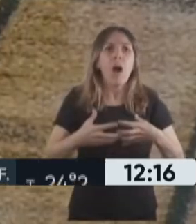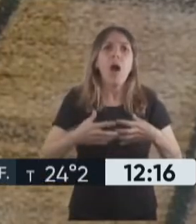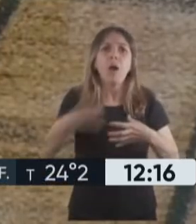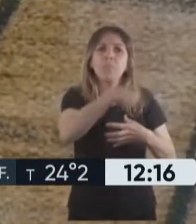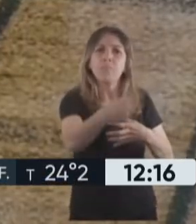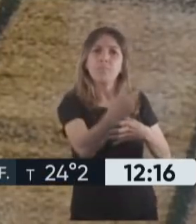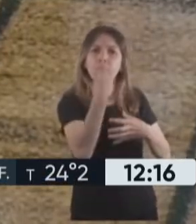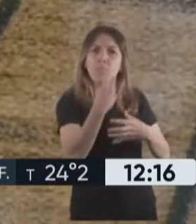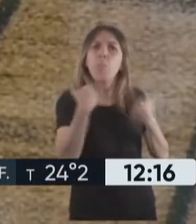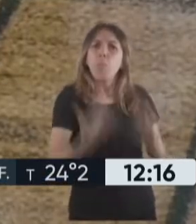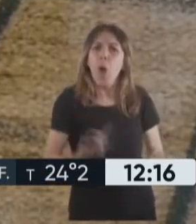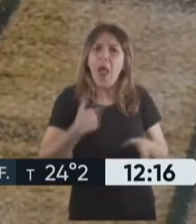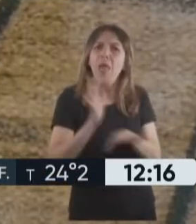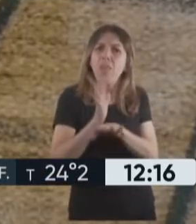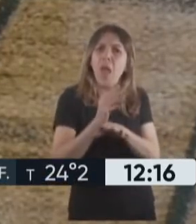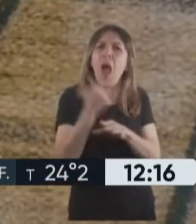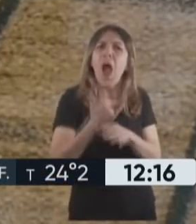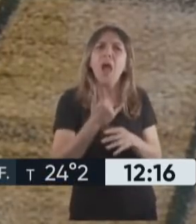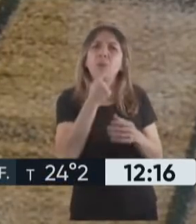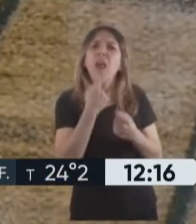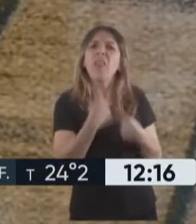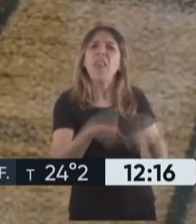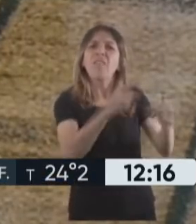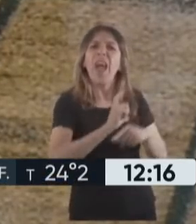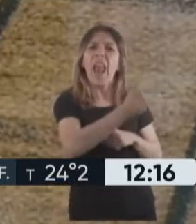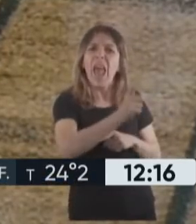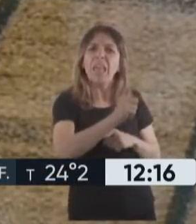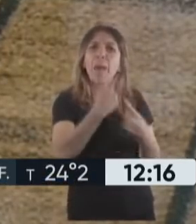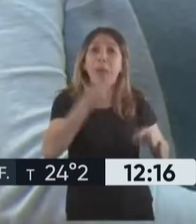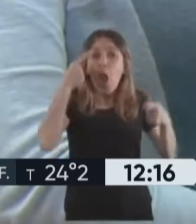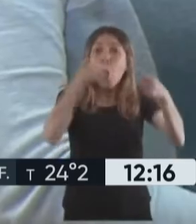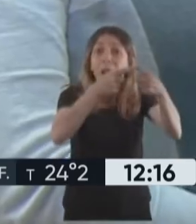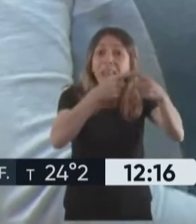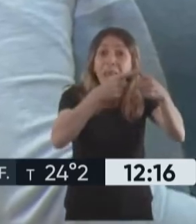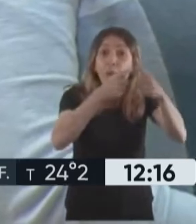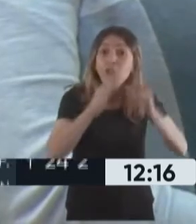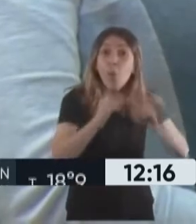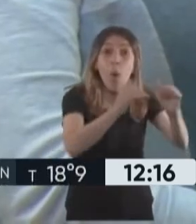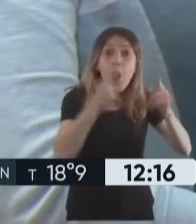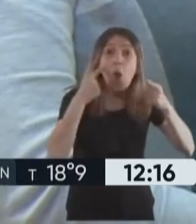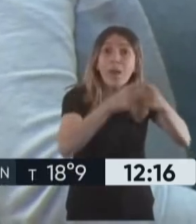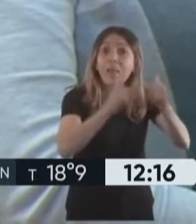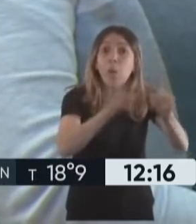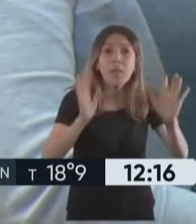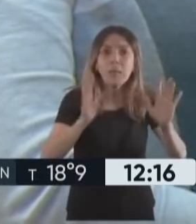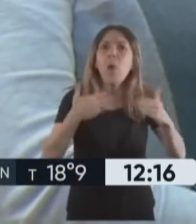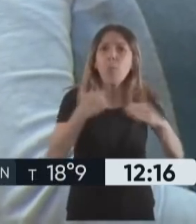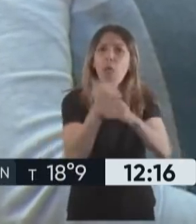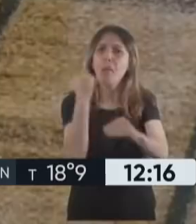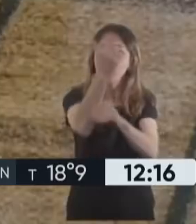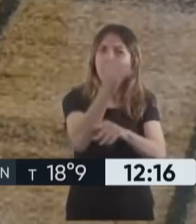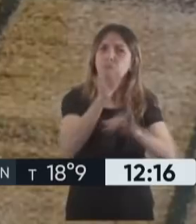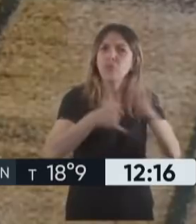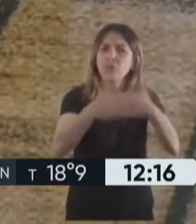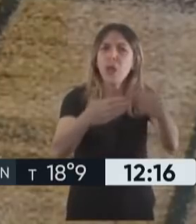capaz de sobreponer legítimas diferencias cuando hay intereses comunes compartidos y eso creo que es tremendamente importante y es